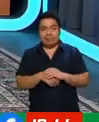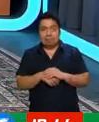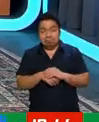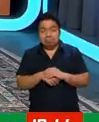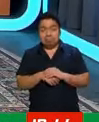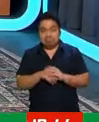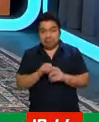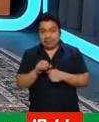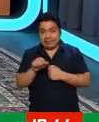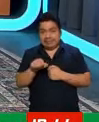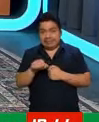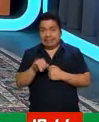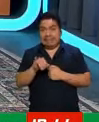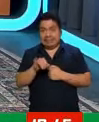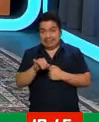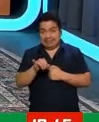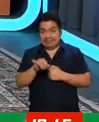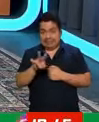sí.